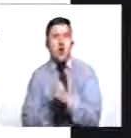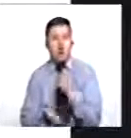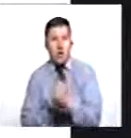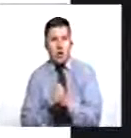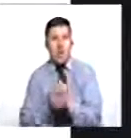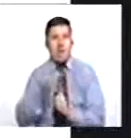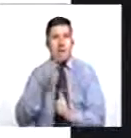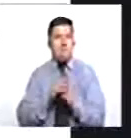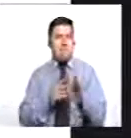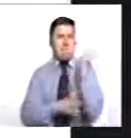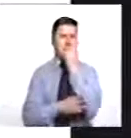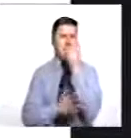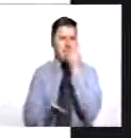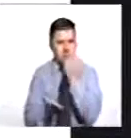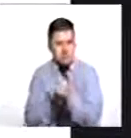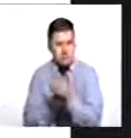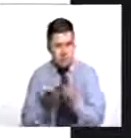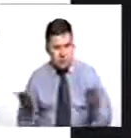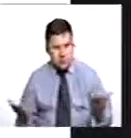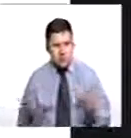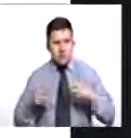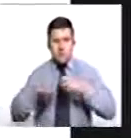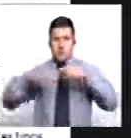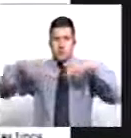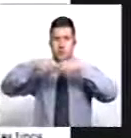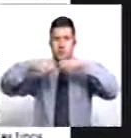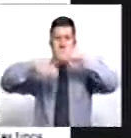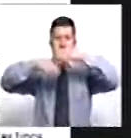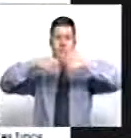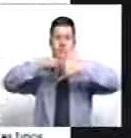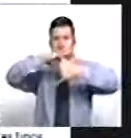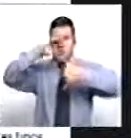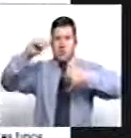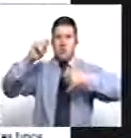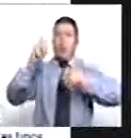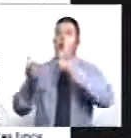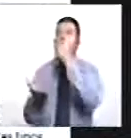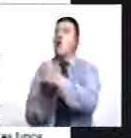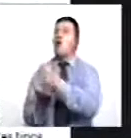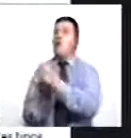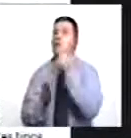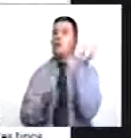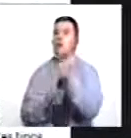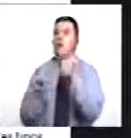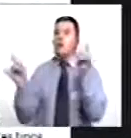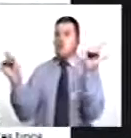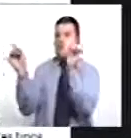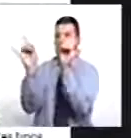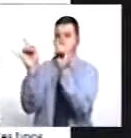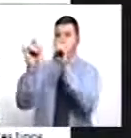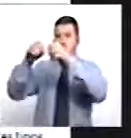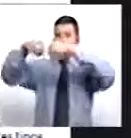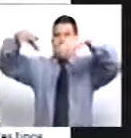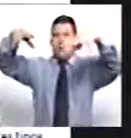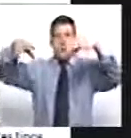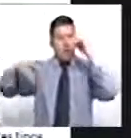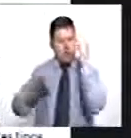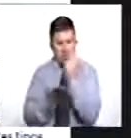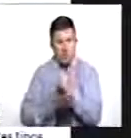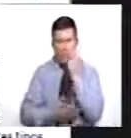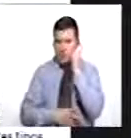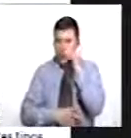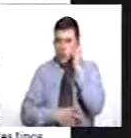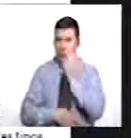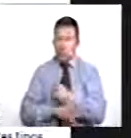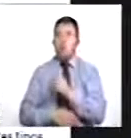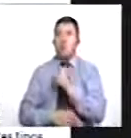las generadoras a que le den energía a Electricaribe y que ni siquiera amenacen con lo que puede llegar a suceder el día